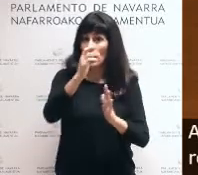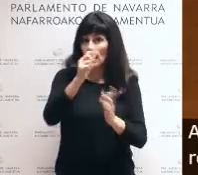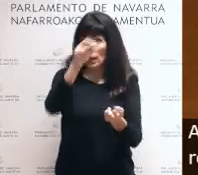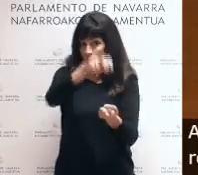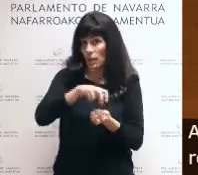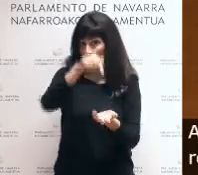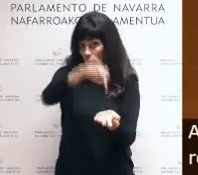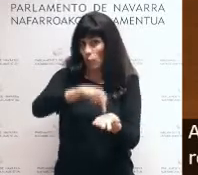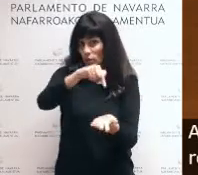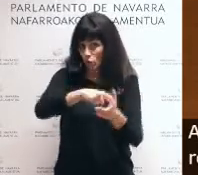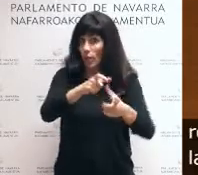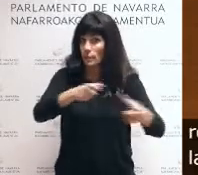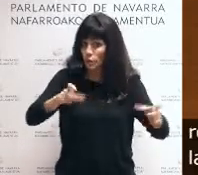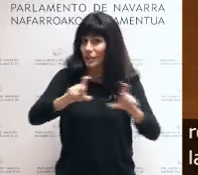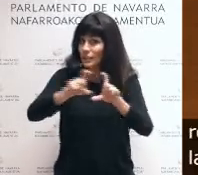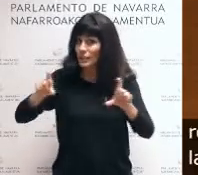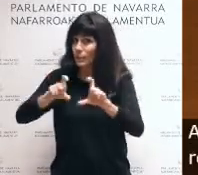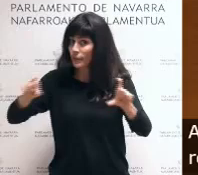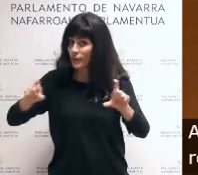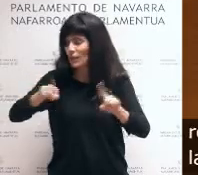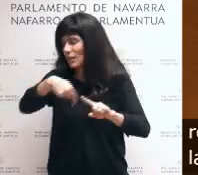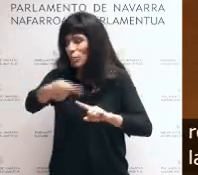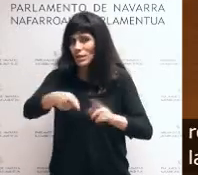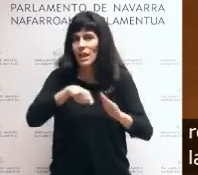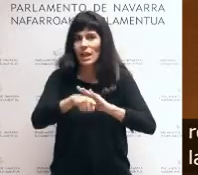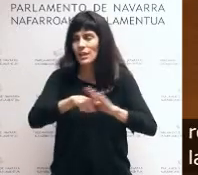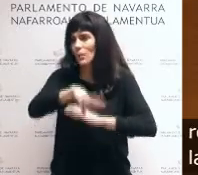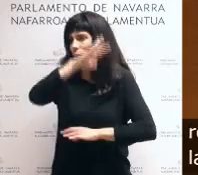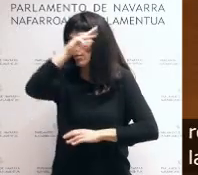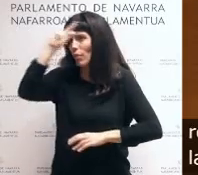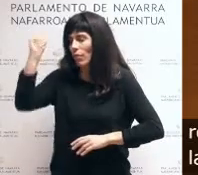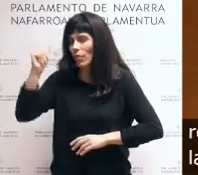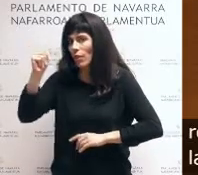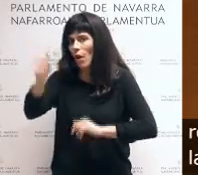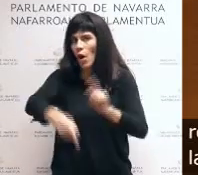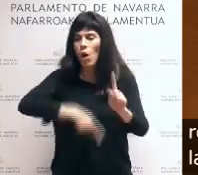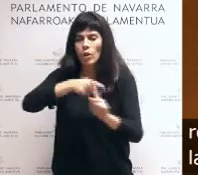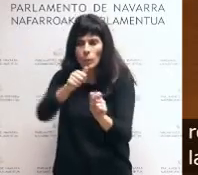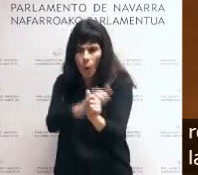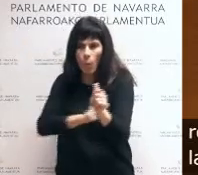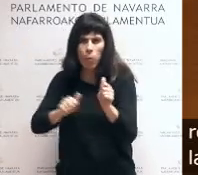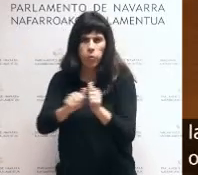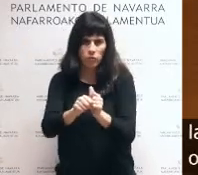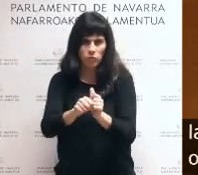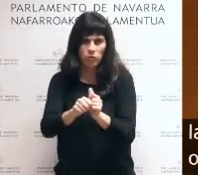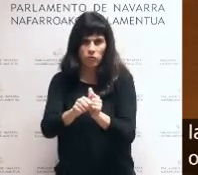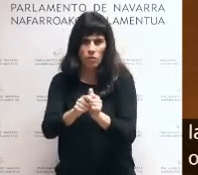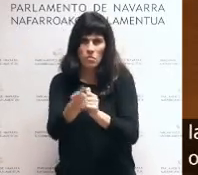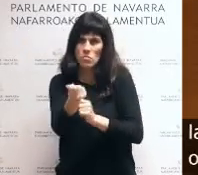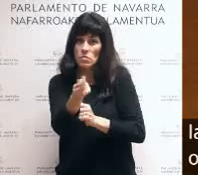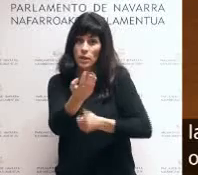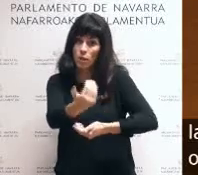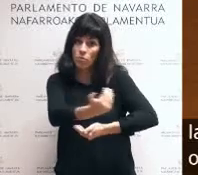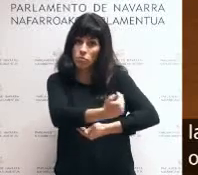gente y a las empresas, se olvidan de la gestión. Centran su objetivo en repartir el caudal obtenido